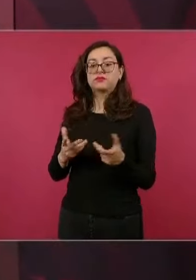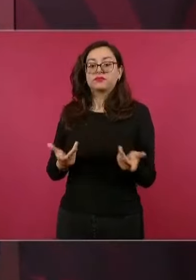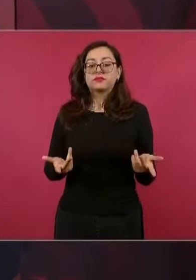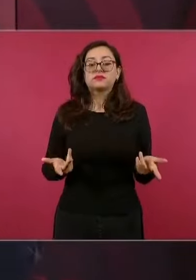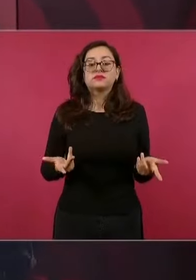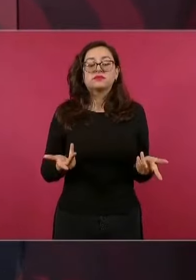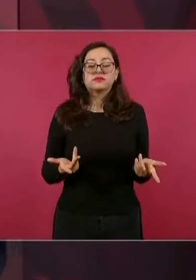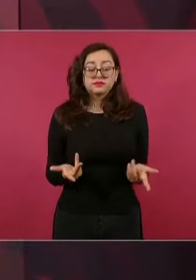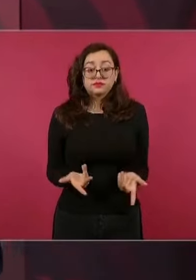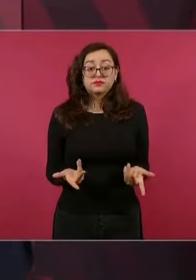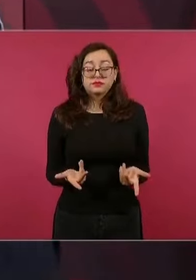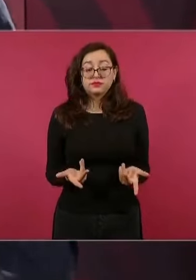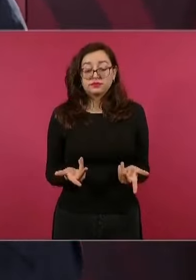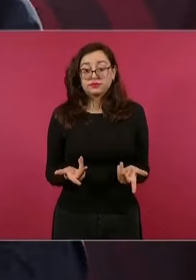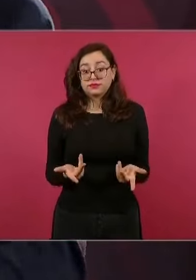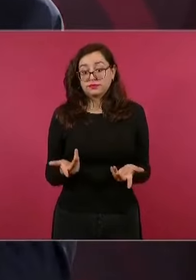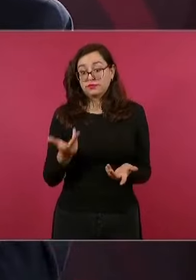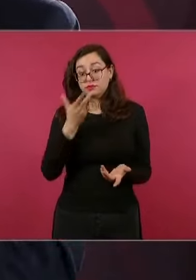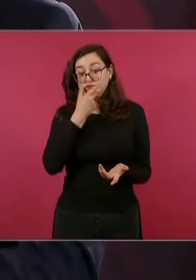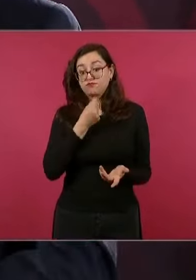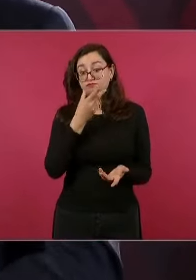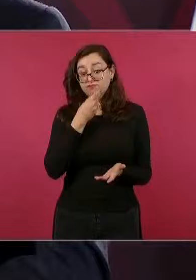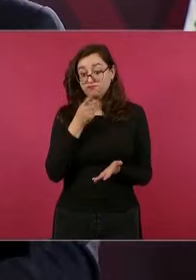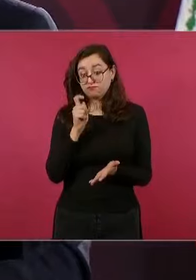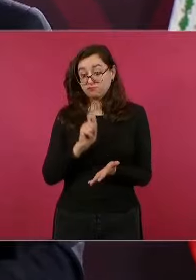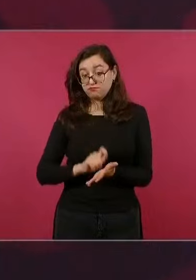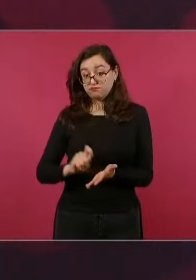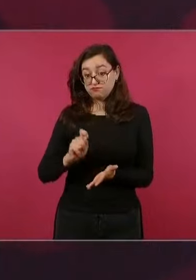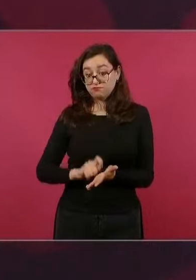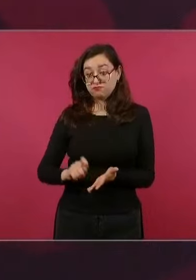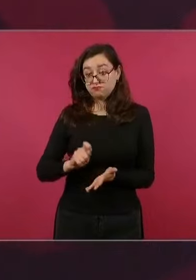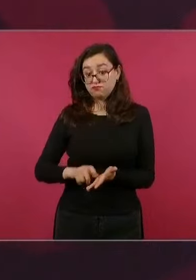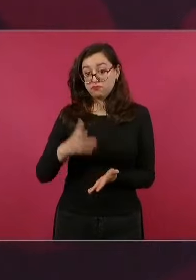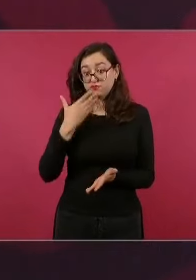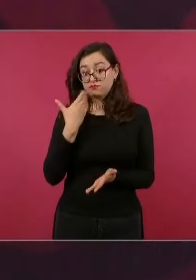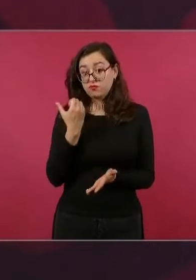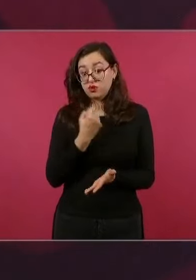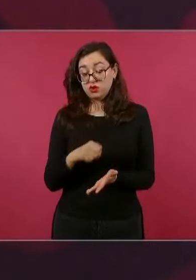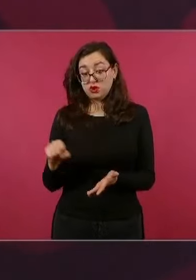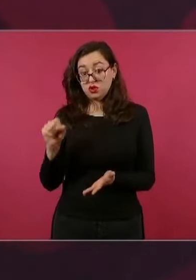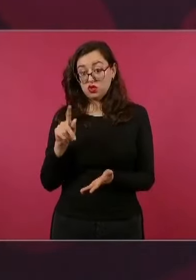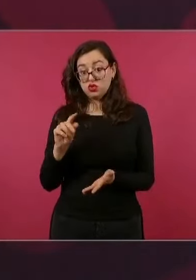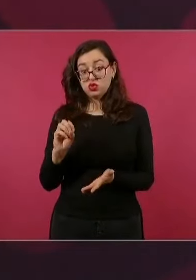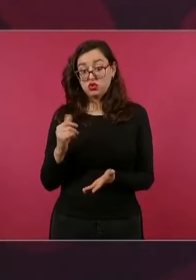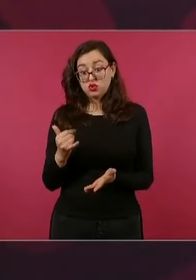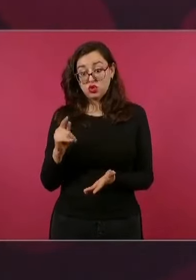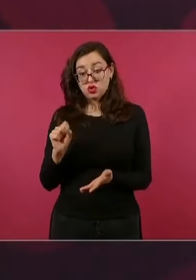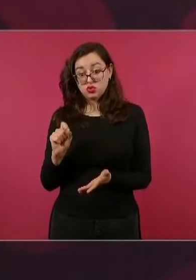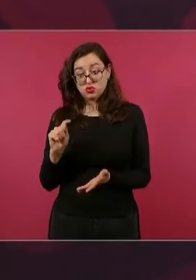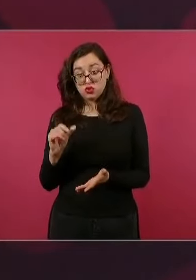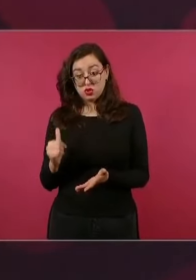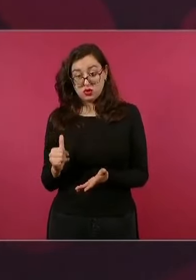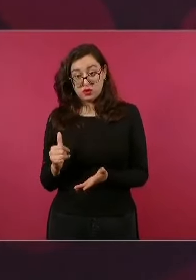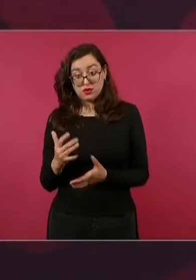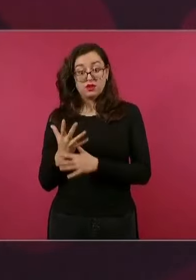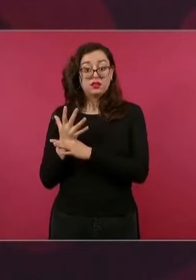facultades él dice que pues la secretaria de gobernación Luisa María alcalde es la que tendría que hacer este diálogo junto con los